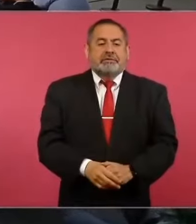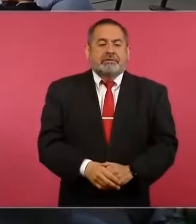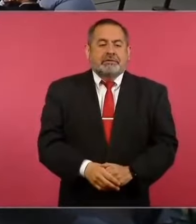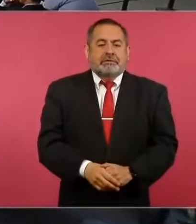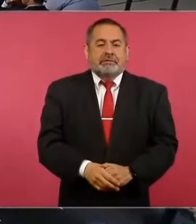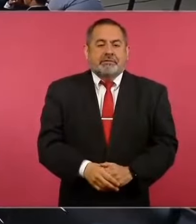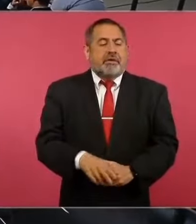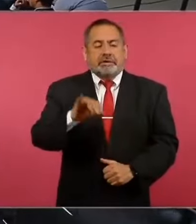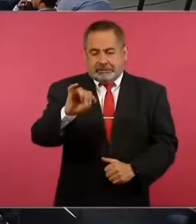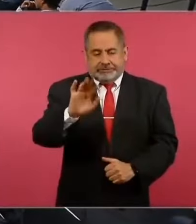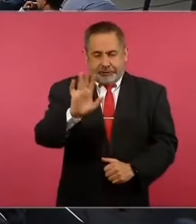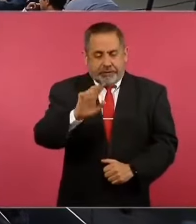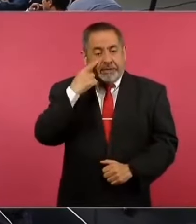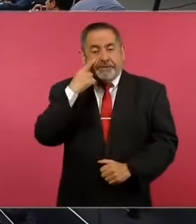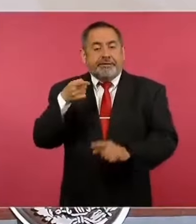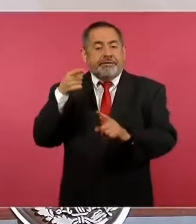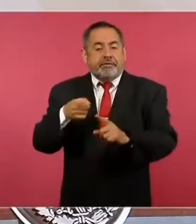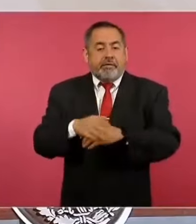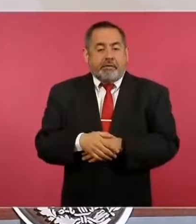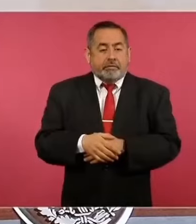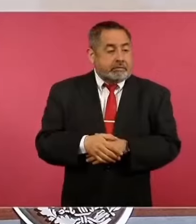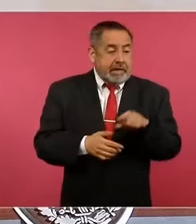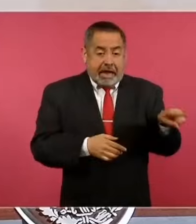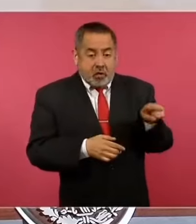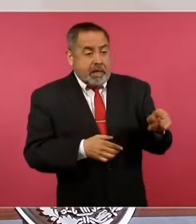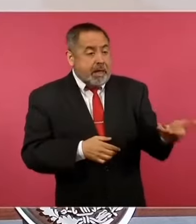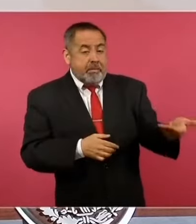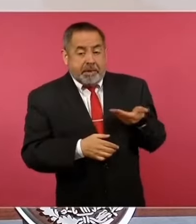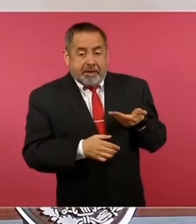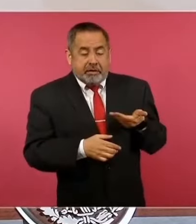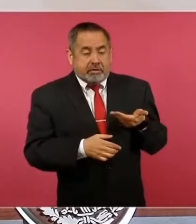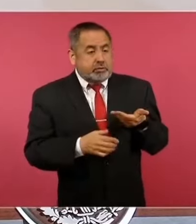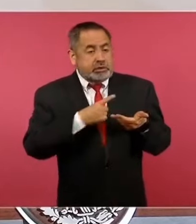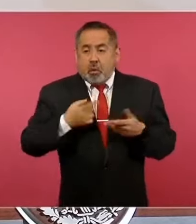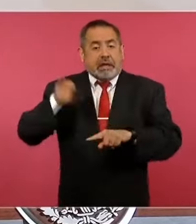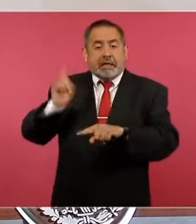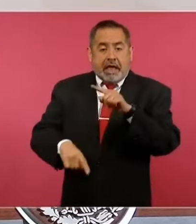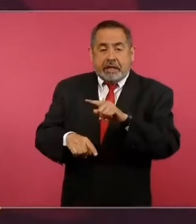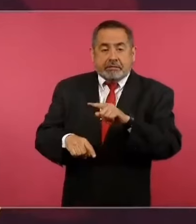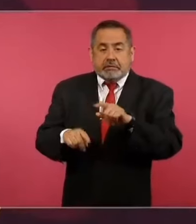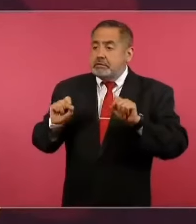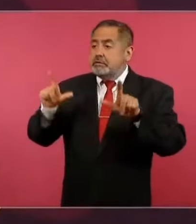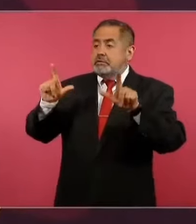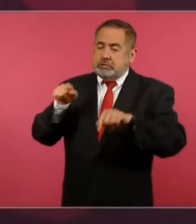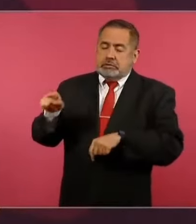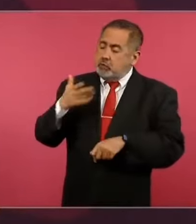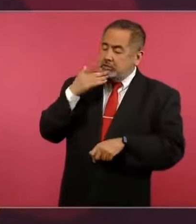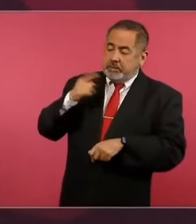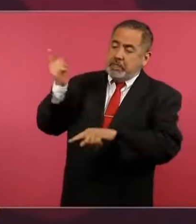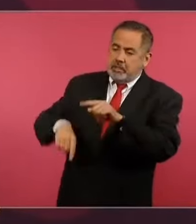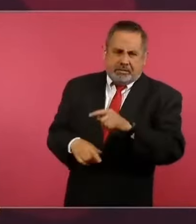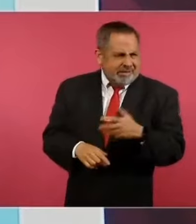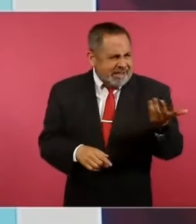Sí, pero a lo que voy es que piden que yo quite eso. O sea,